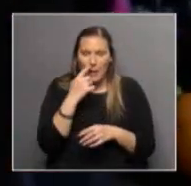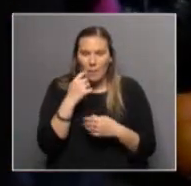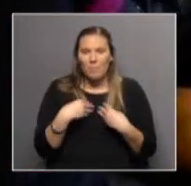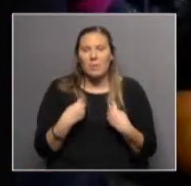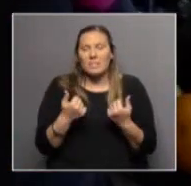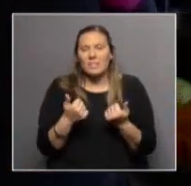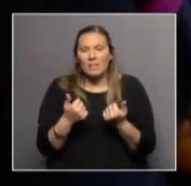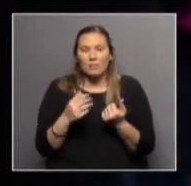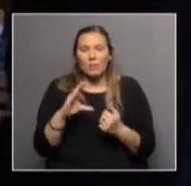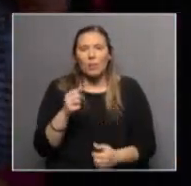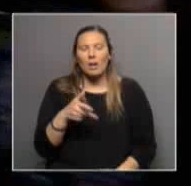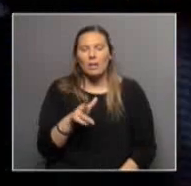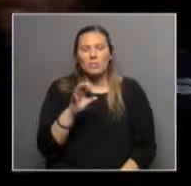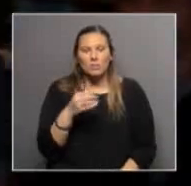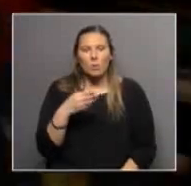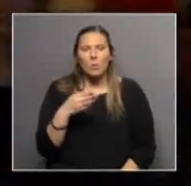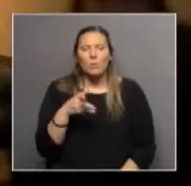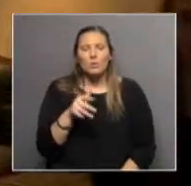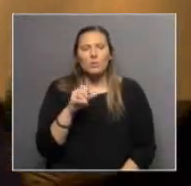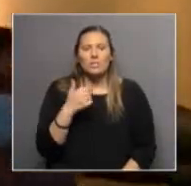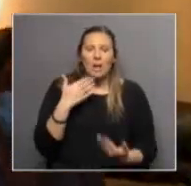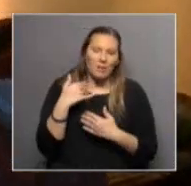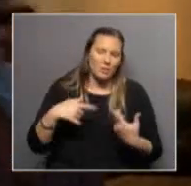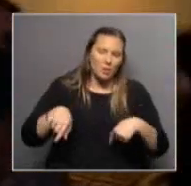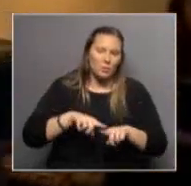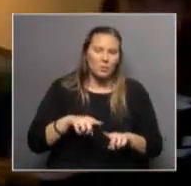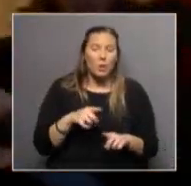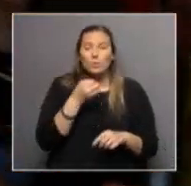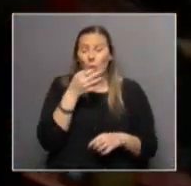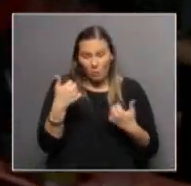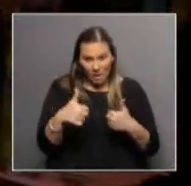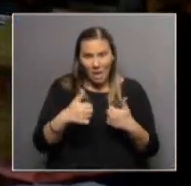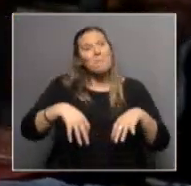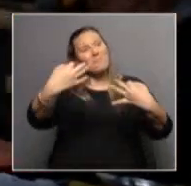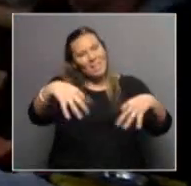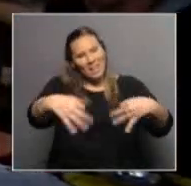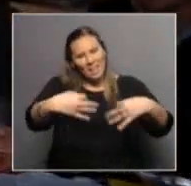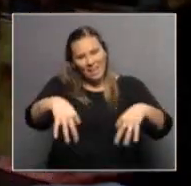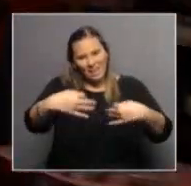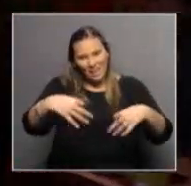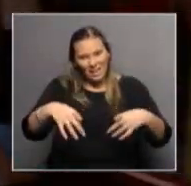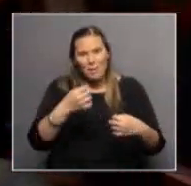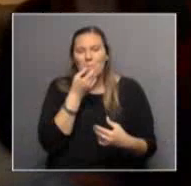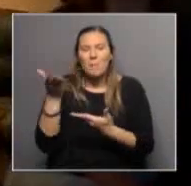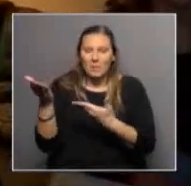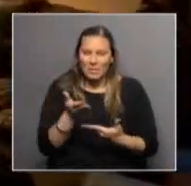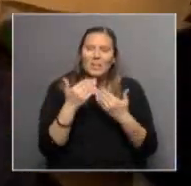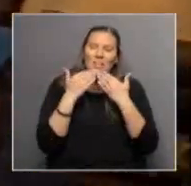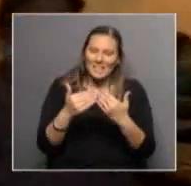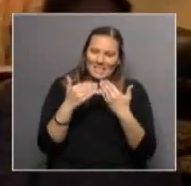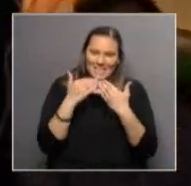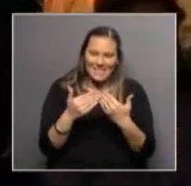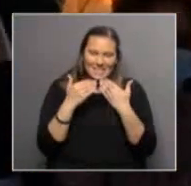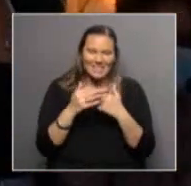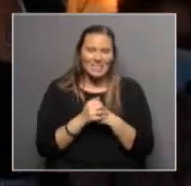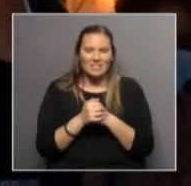Cacho Bochincha hablando con todo el grupo de gente ahí. ¿Todo bien, muchachos? Bien, bien, bien. Bienvenido. Muchas